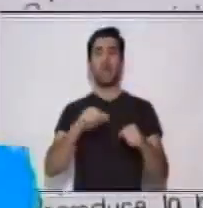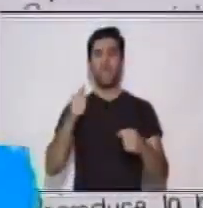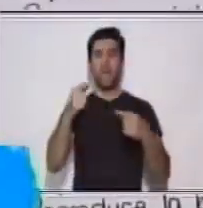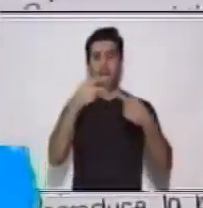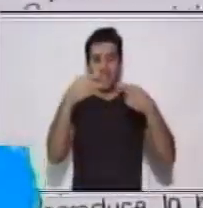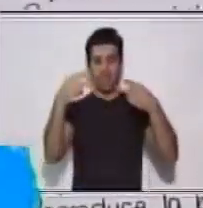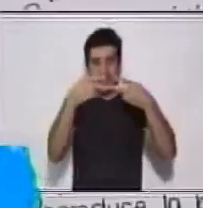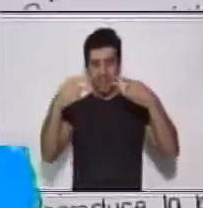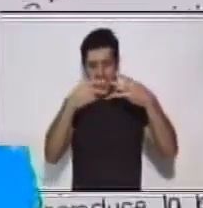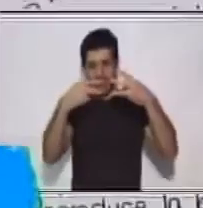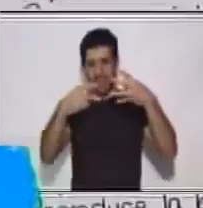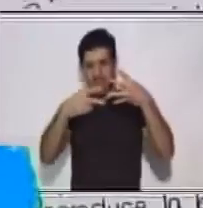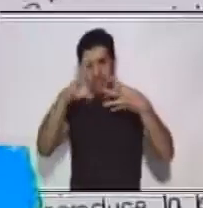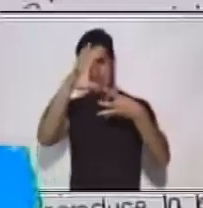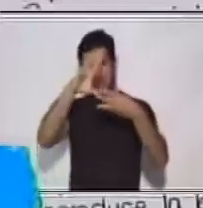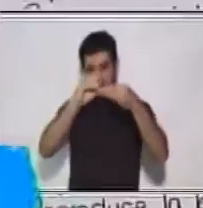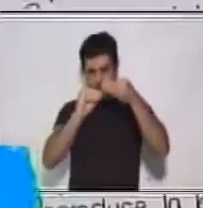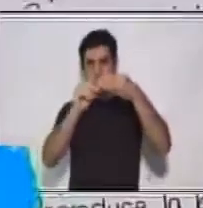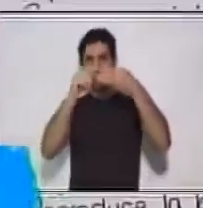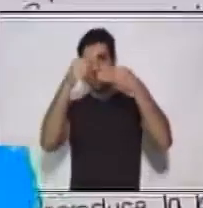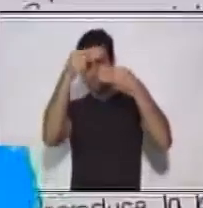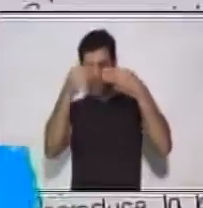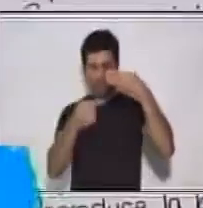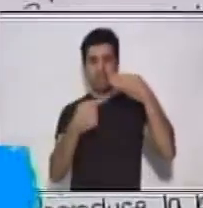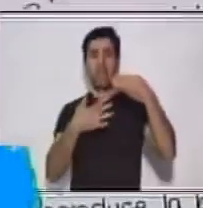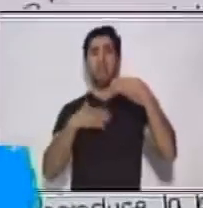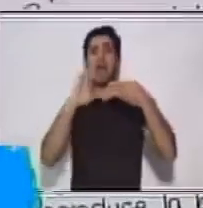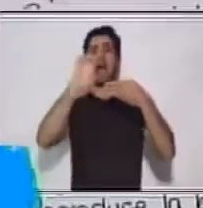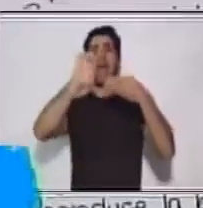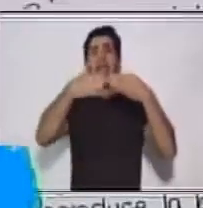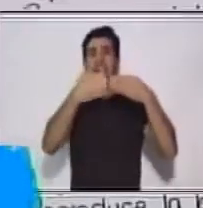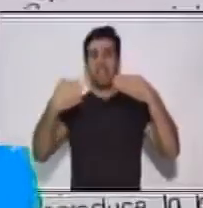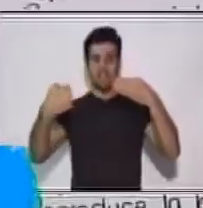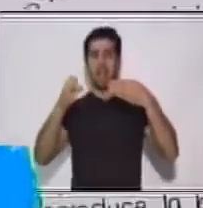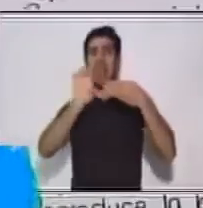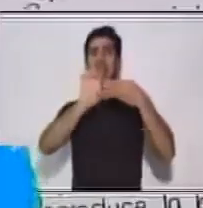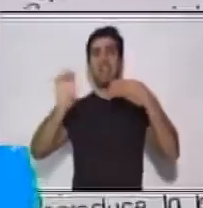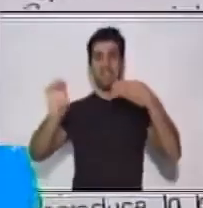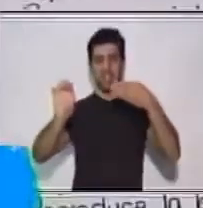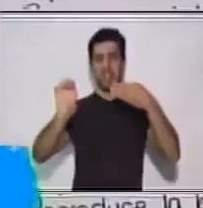poema. La mayoría de estrofas están